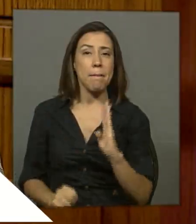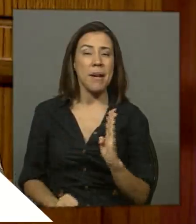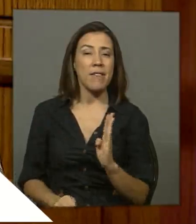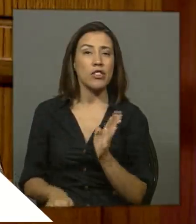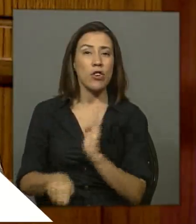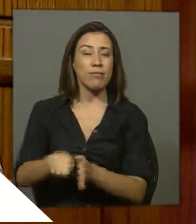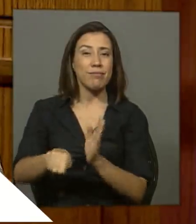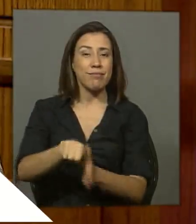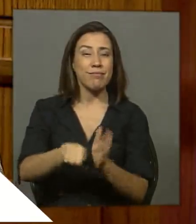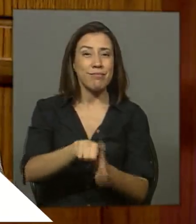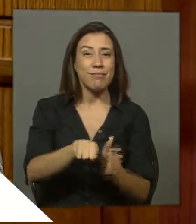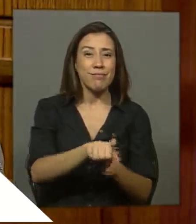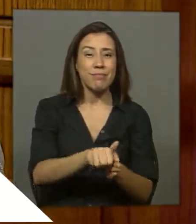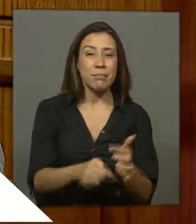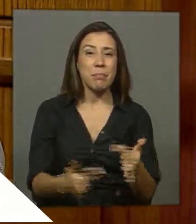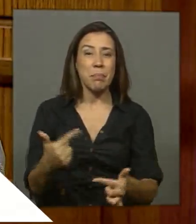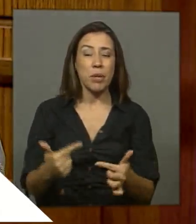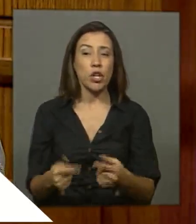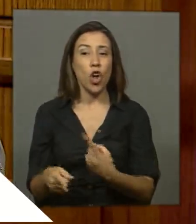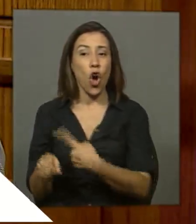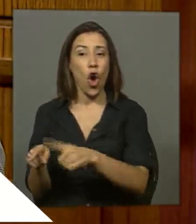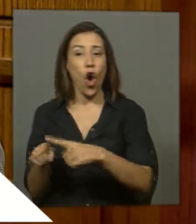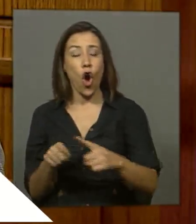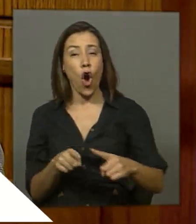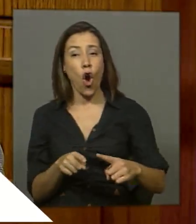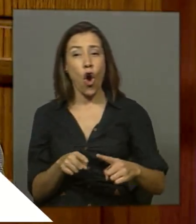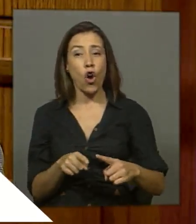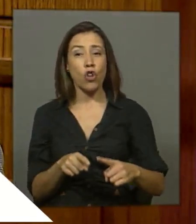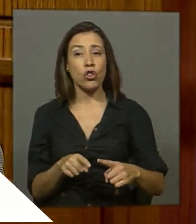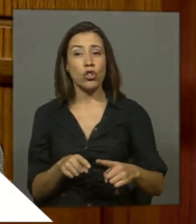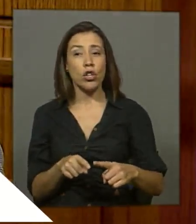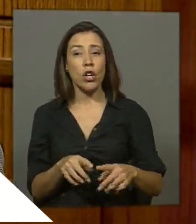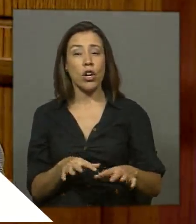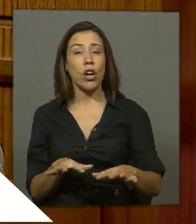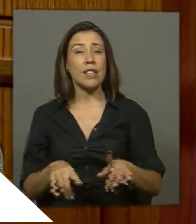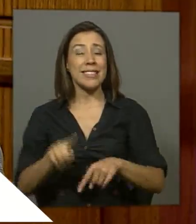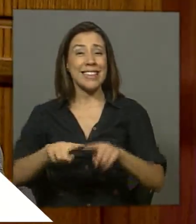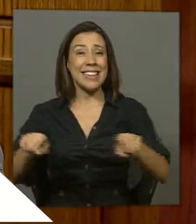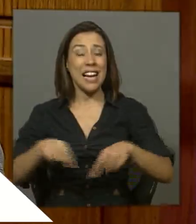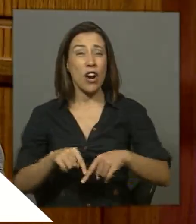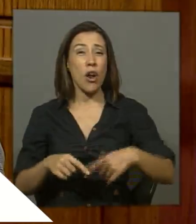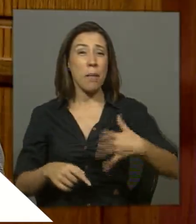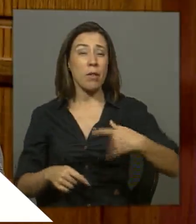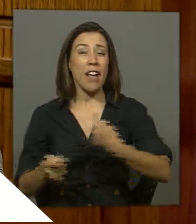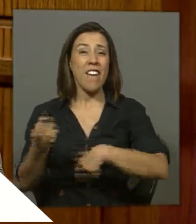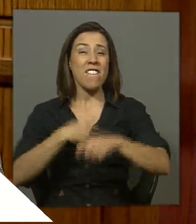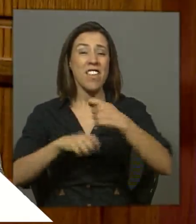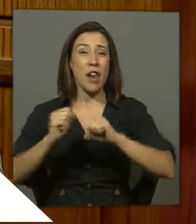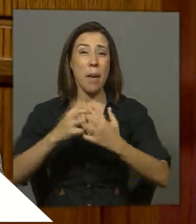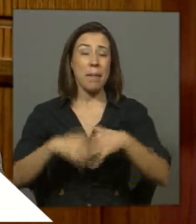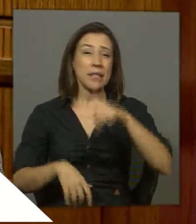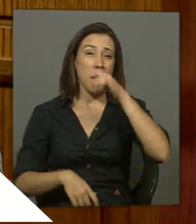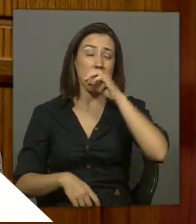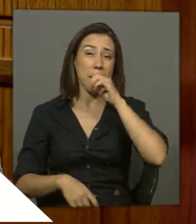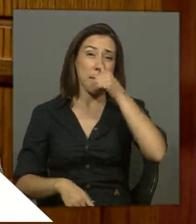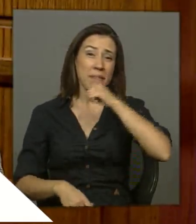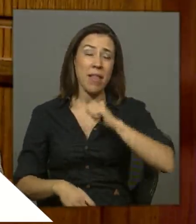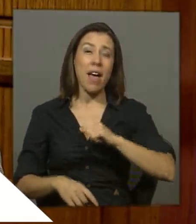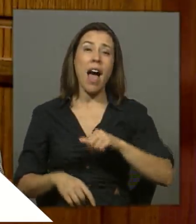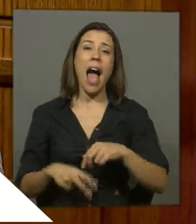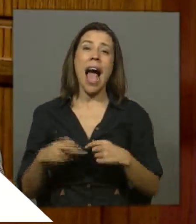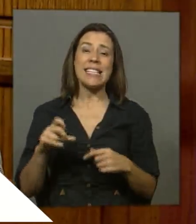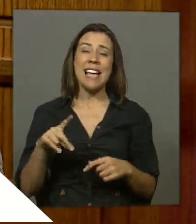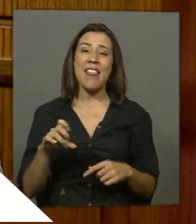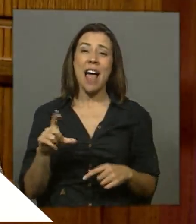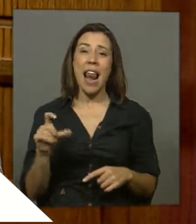exonerado político otros predios importantes que se vendieron al sector privado como la hacienda las canteras que tenía